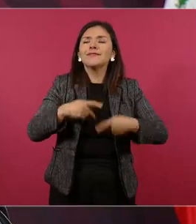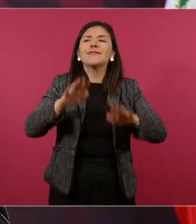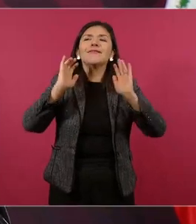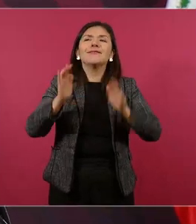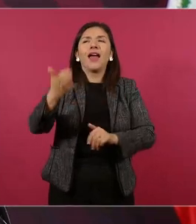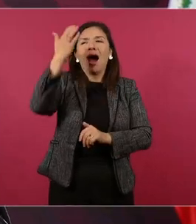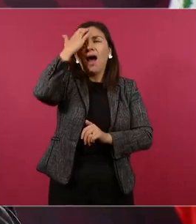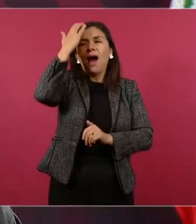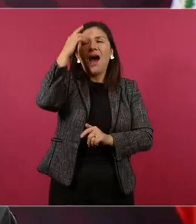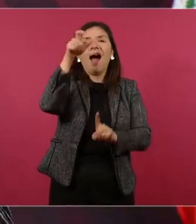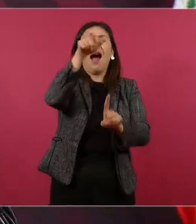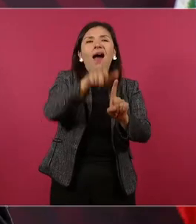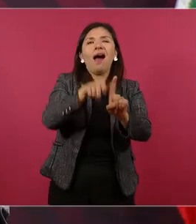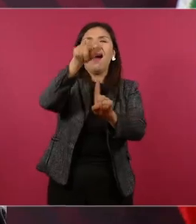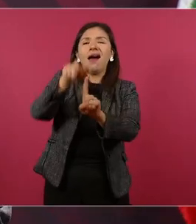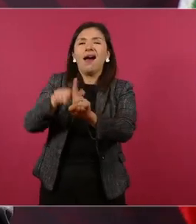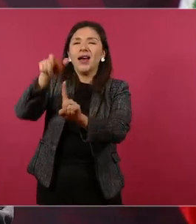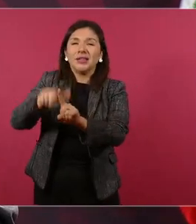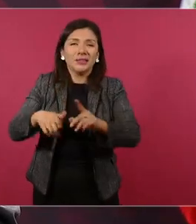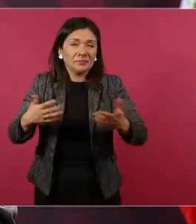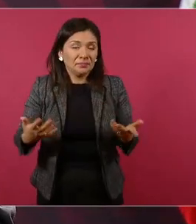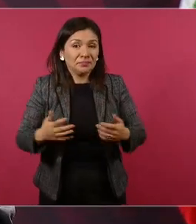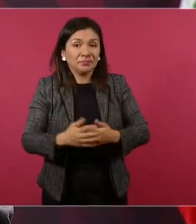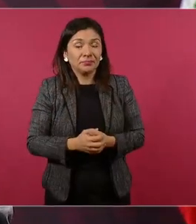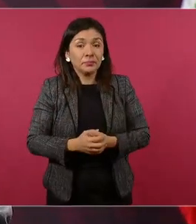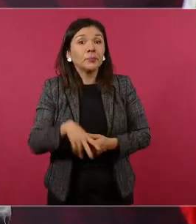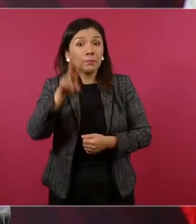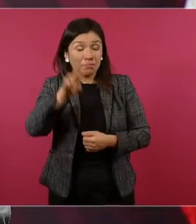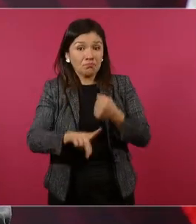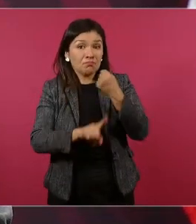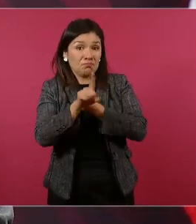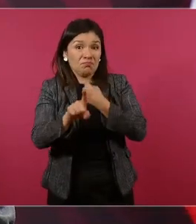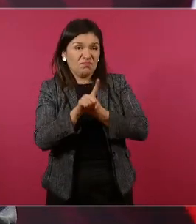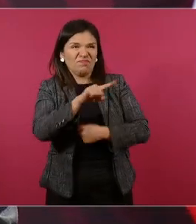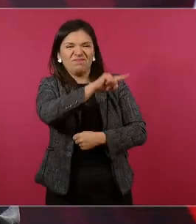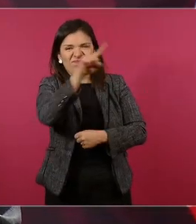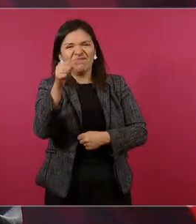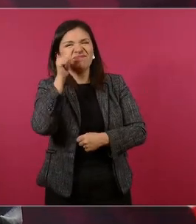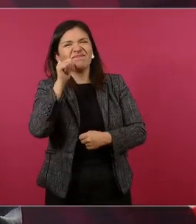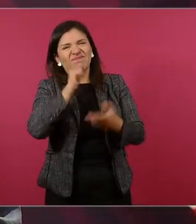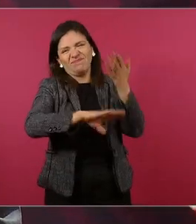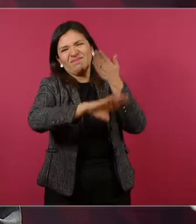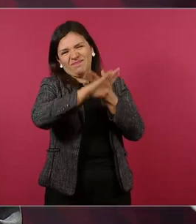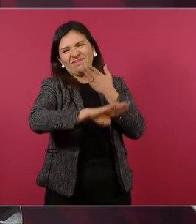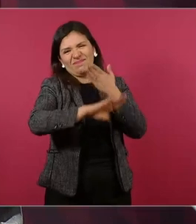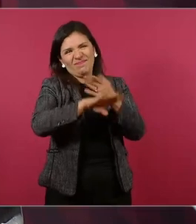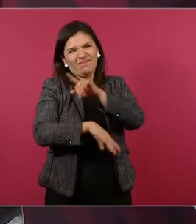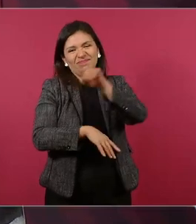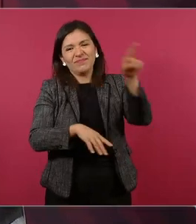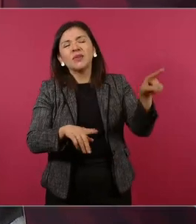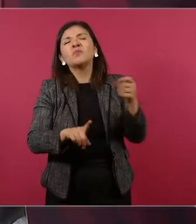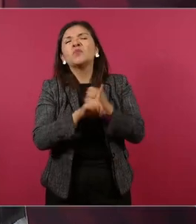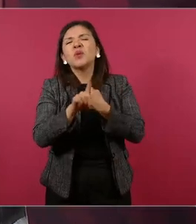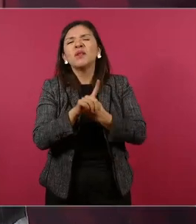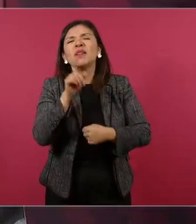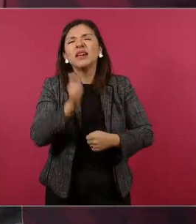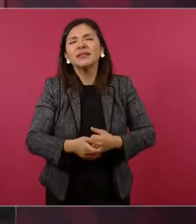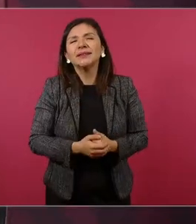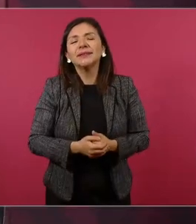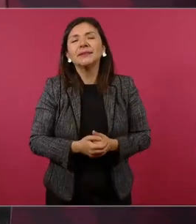sabe el problema de nuestros adversarios es